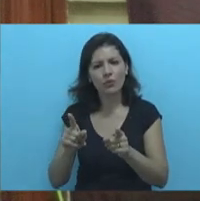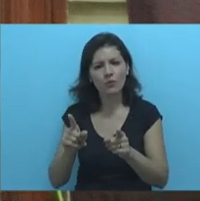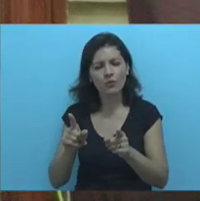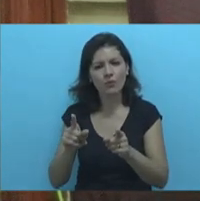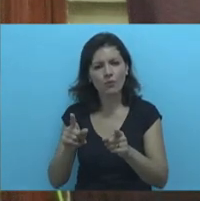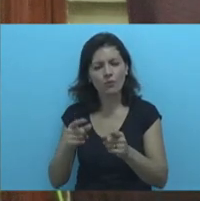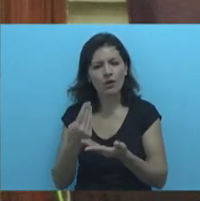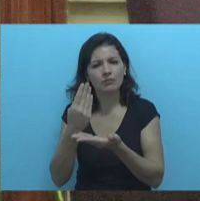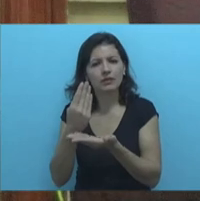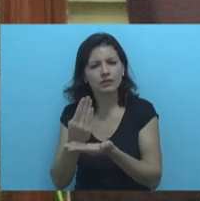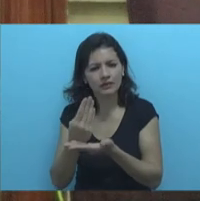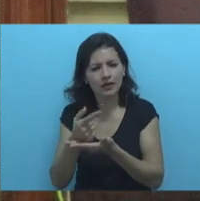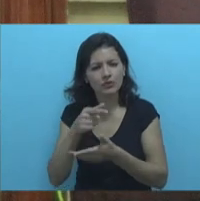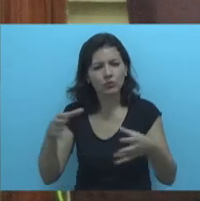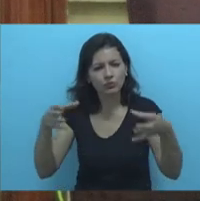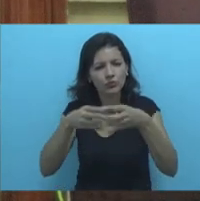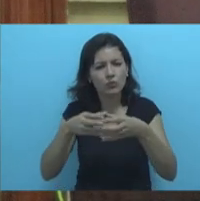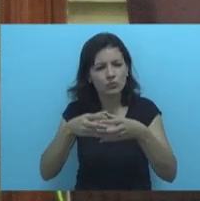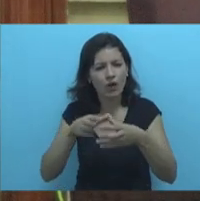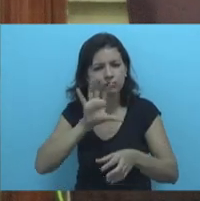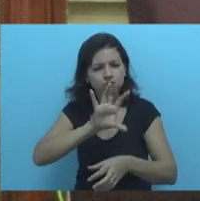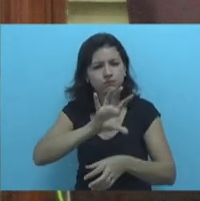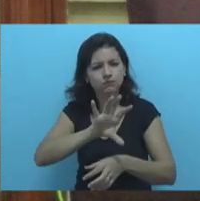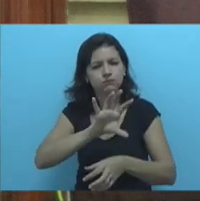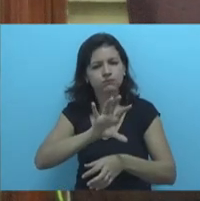y representando a esos santafesinos.